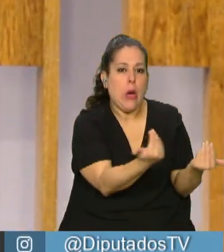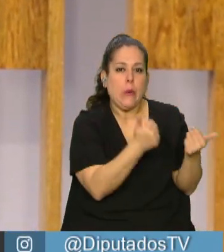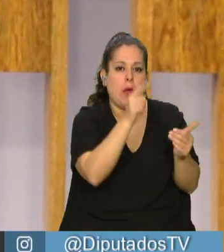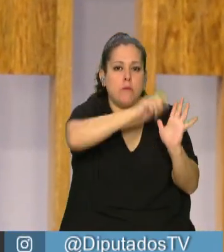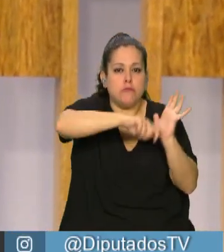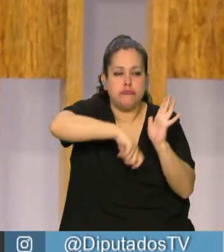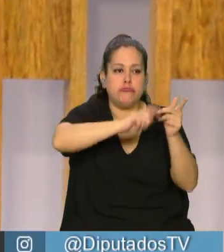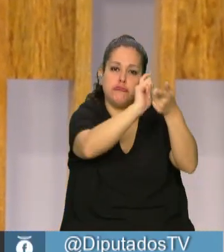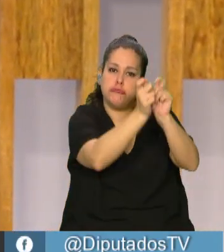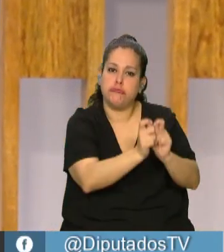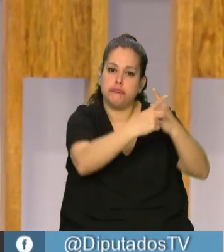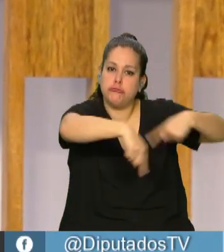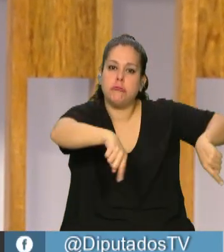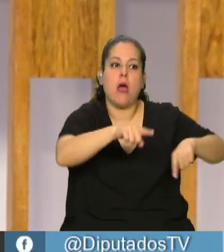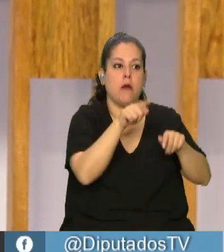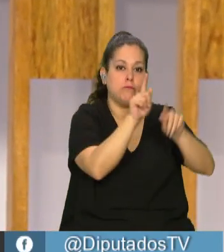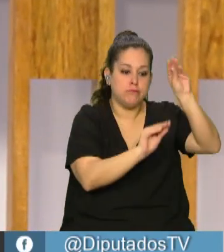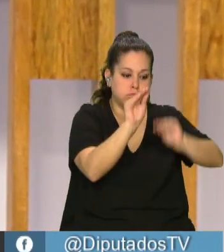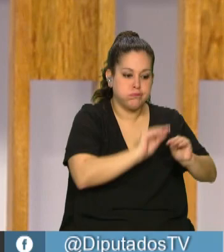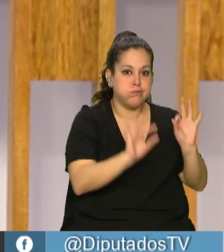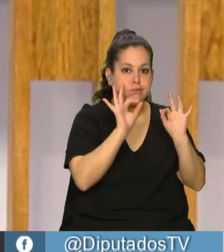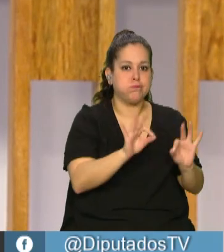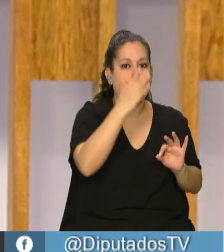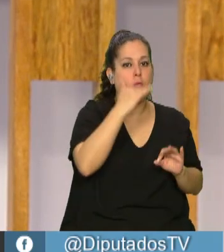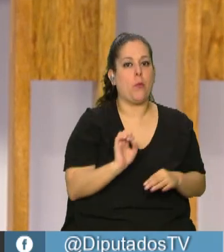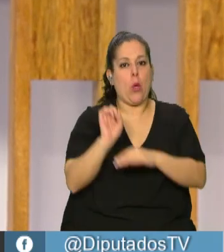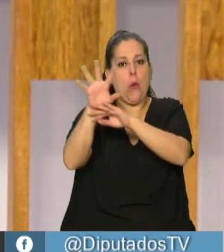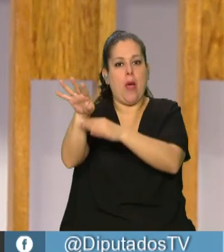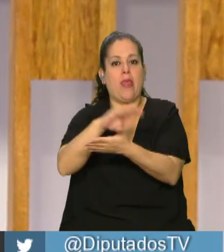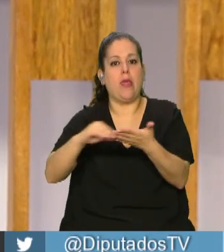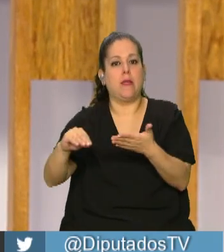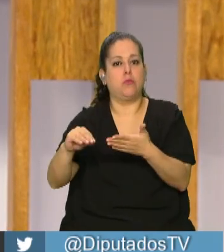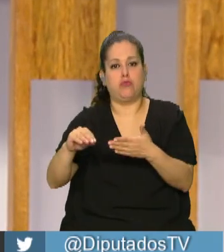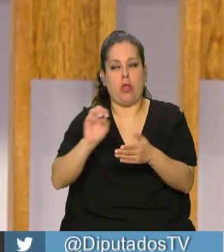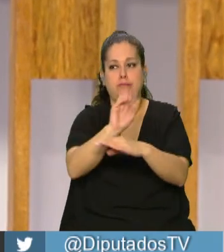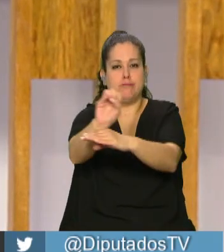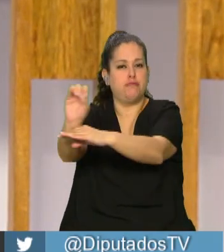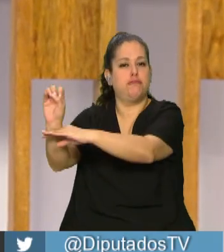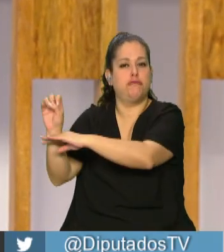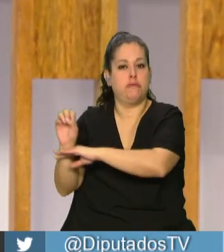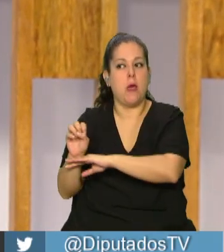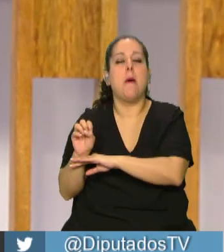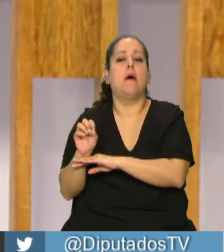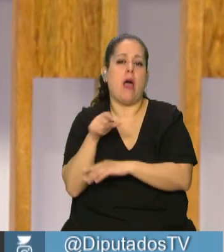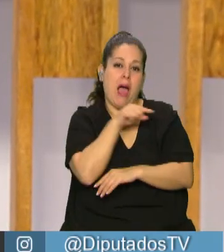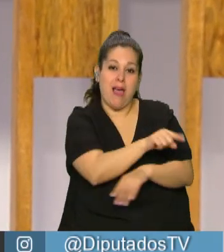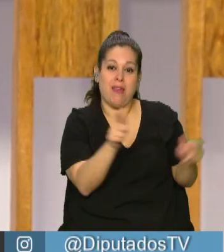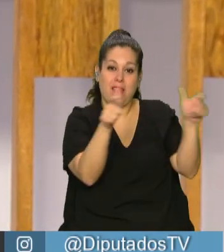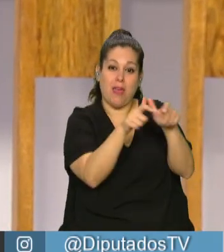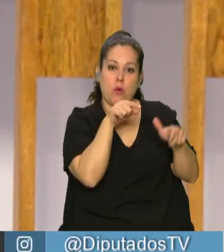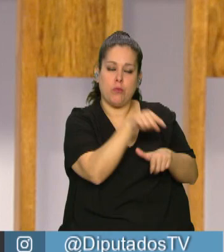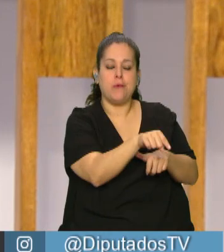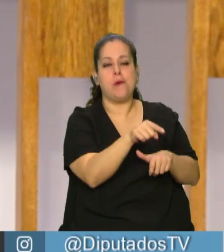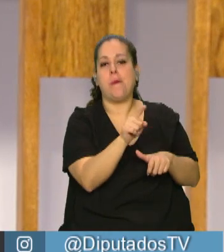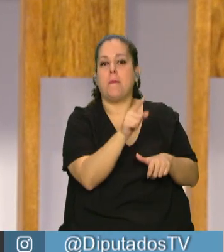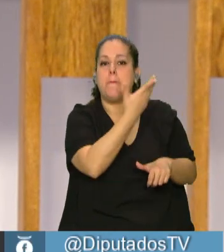entonces poder plasmarlas y enviárselas luego a cada legislador, porque eso es lo que se hace. Más allá de que ahí participan los presidentes de bloque,